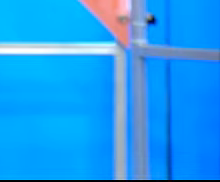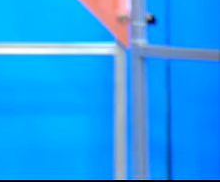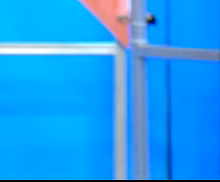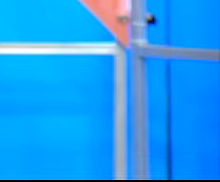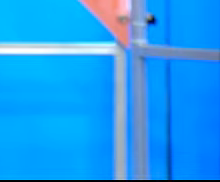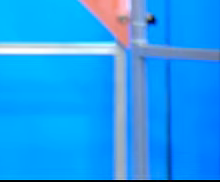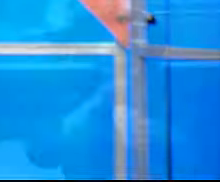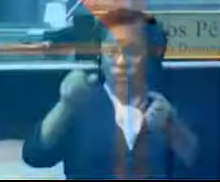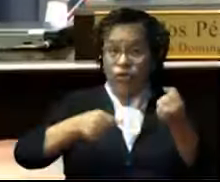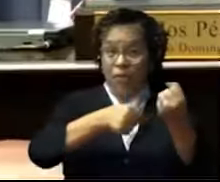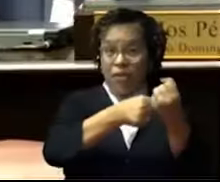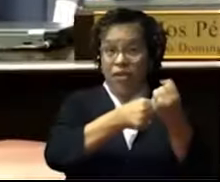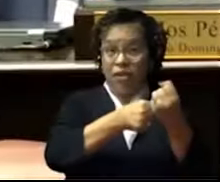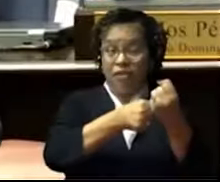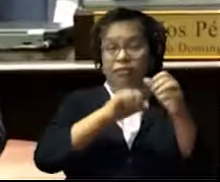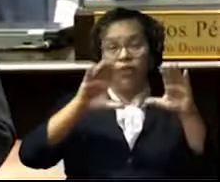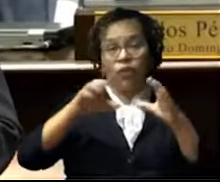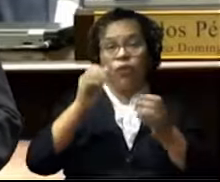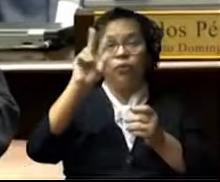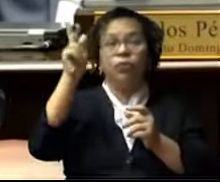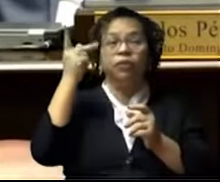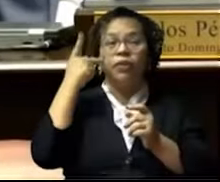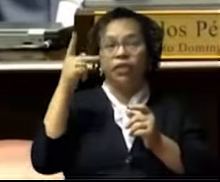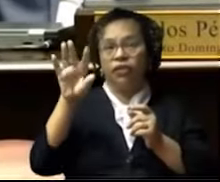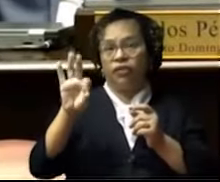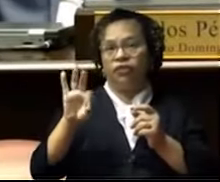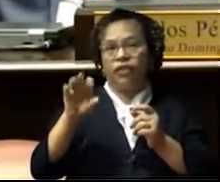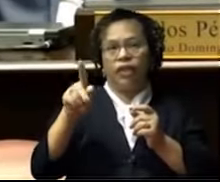lectura. Si